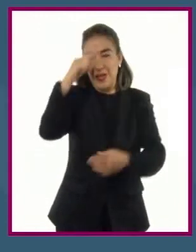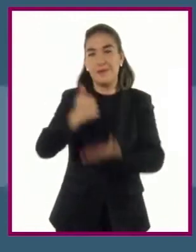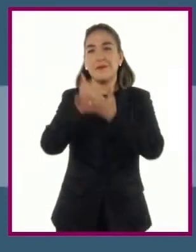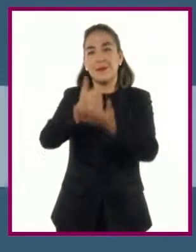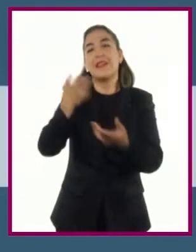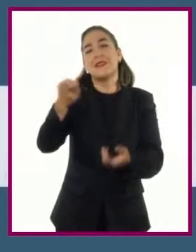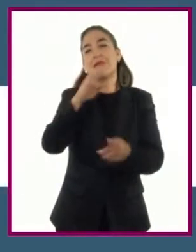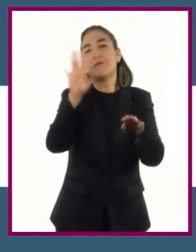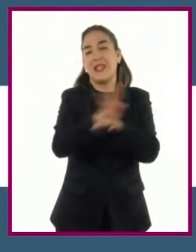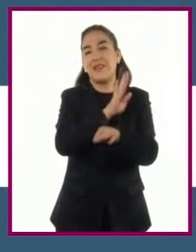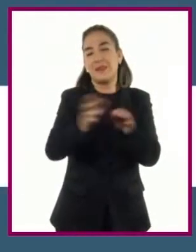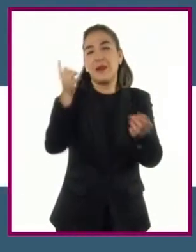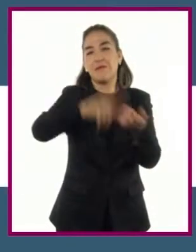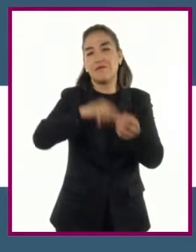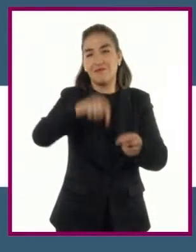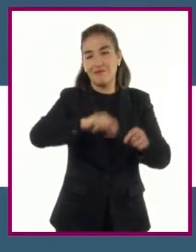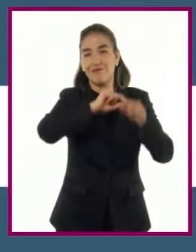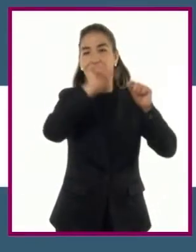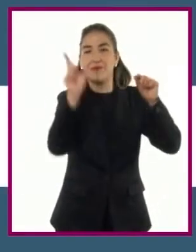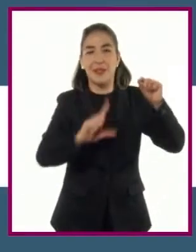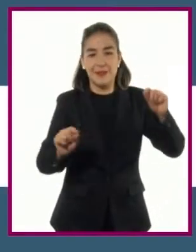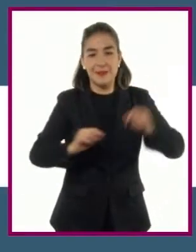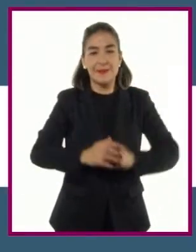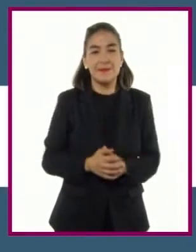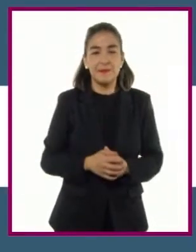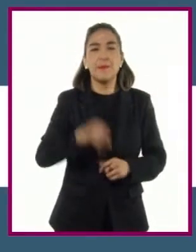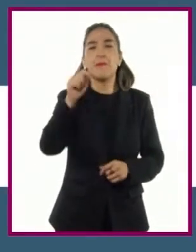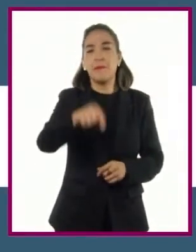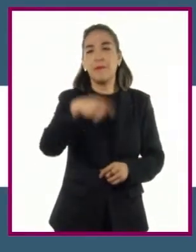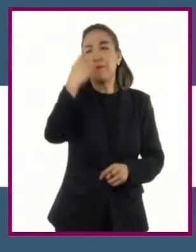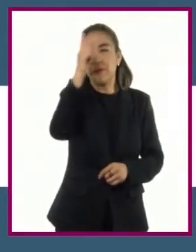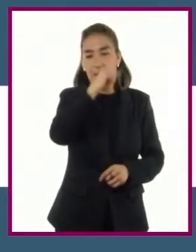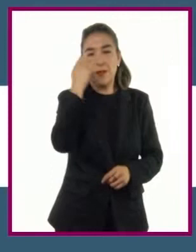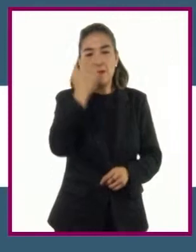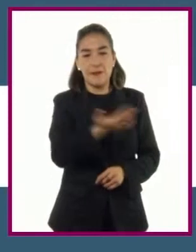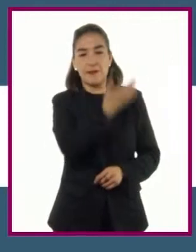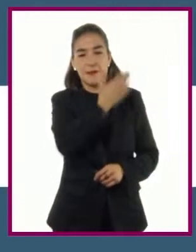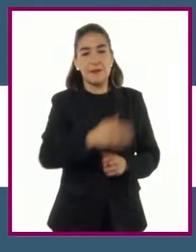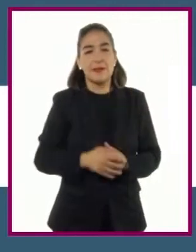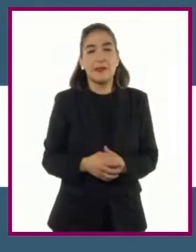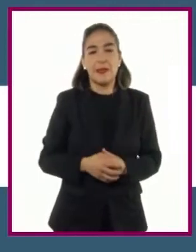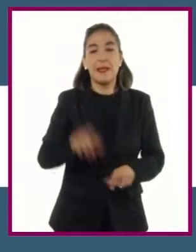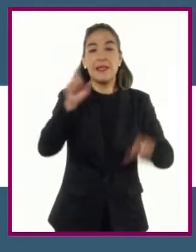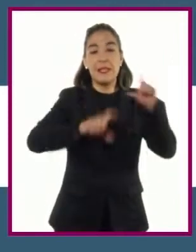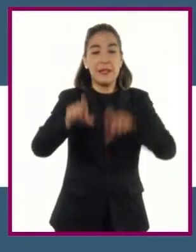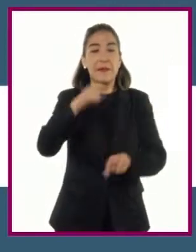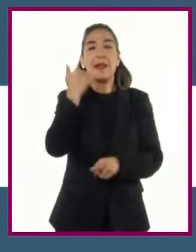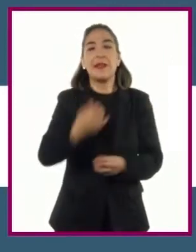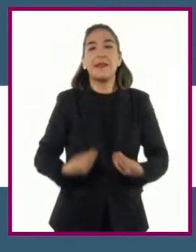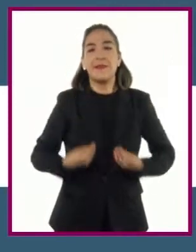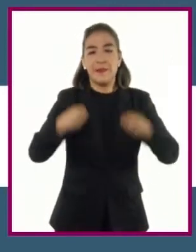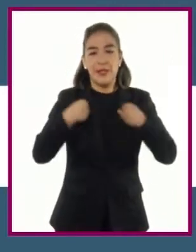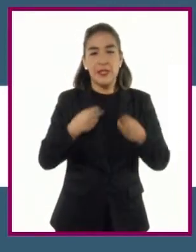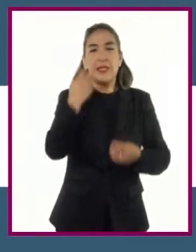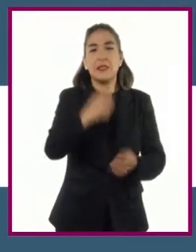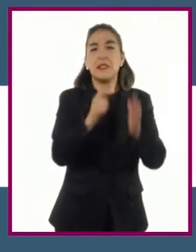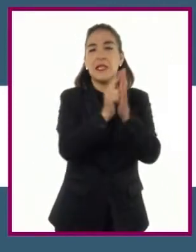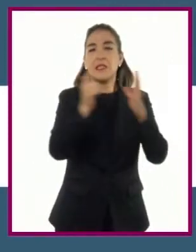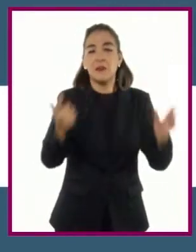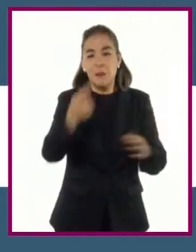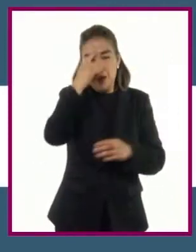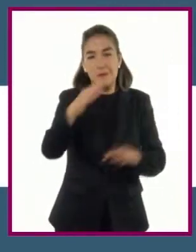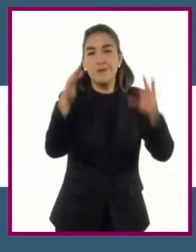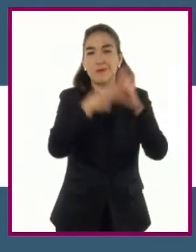nuestro país. Les recomendamos el artículo publicado por la UNESCO, La química y la vida, donde se describen los inicios